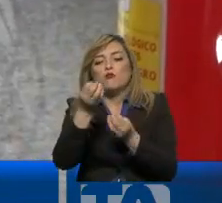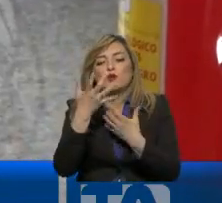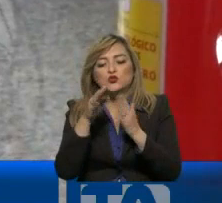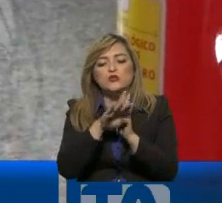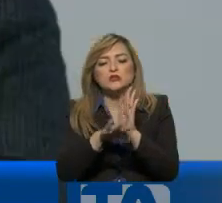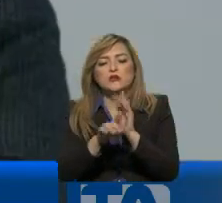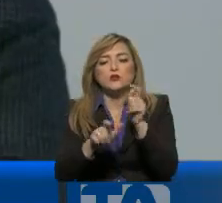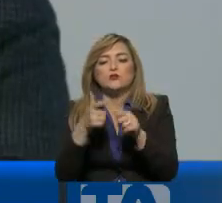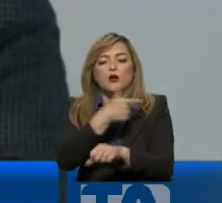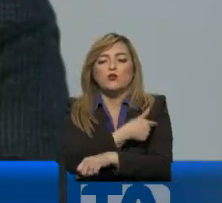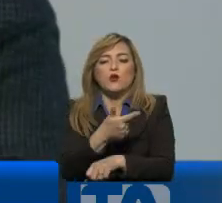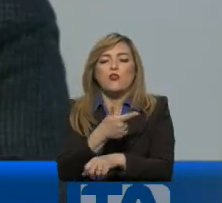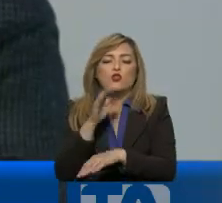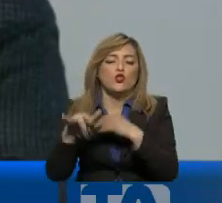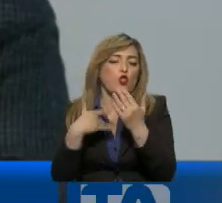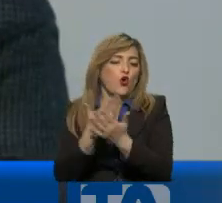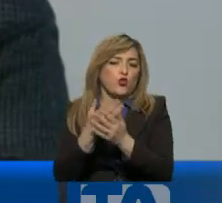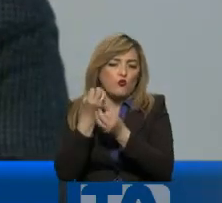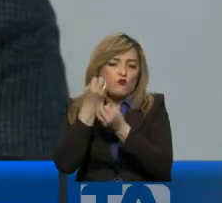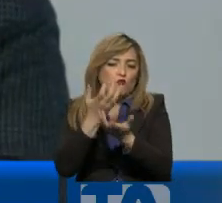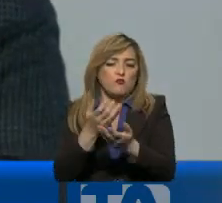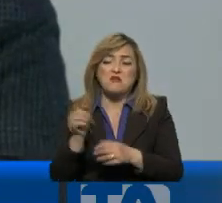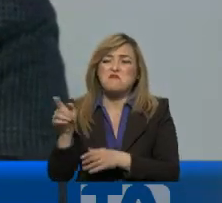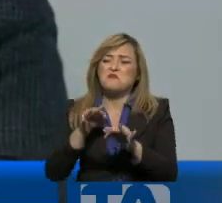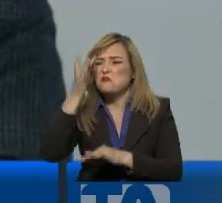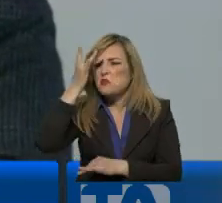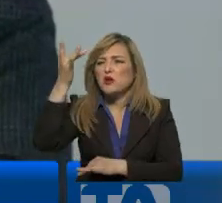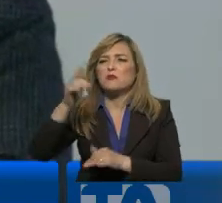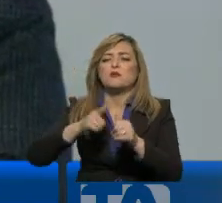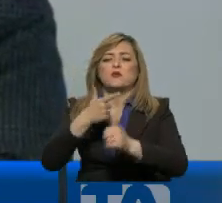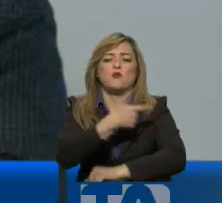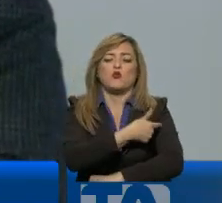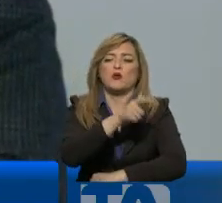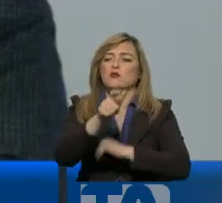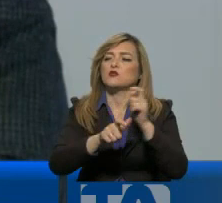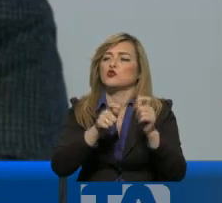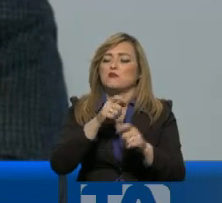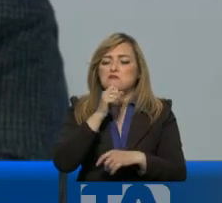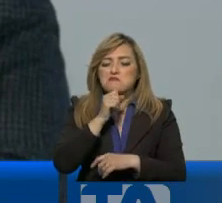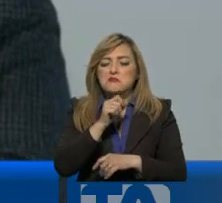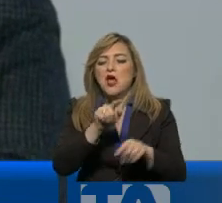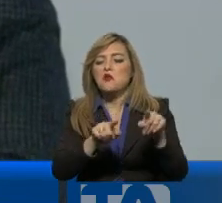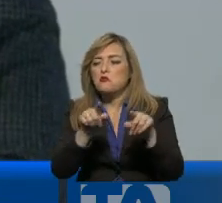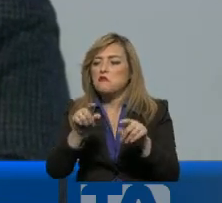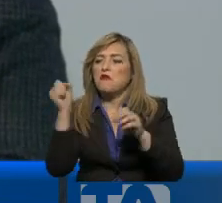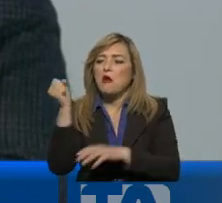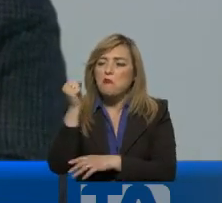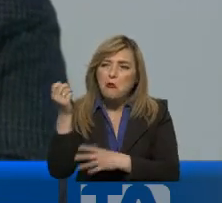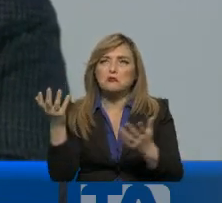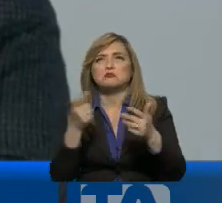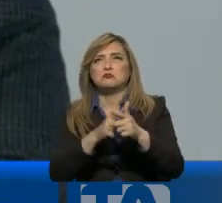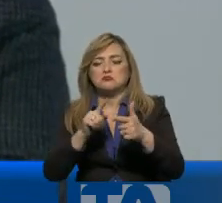los vacunados. Y él va a explicarnos la razón por la cual se proporcionó vacuna a determinadas